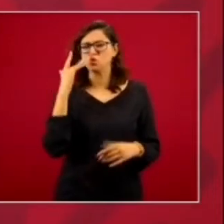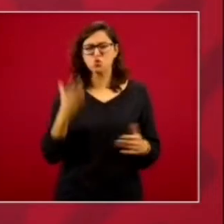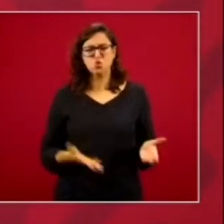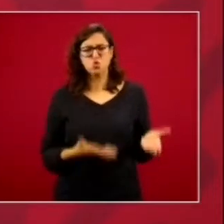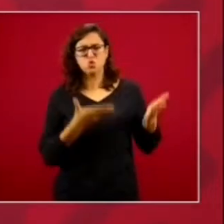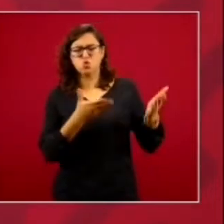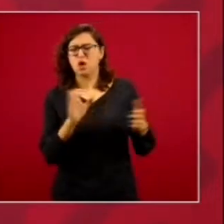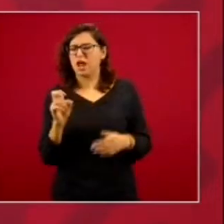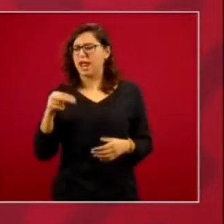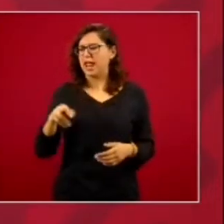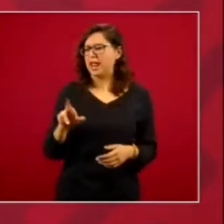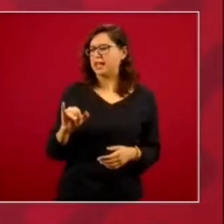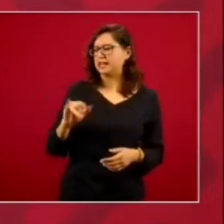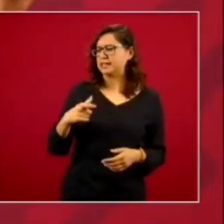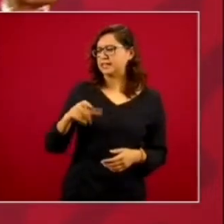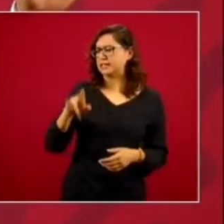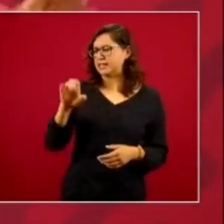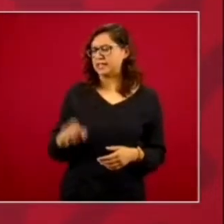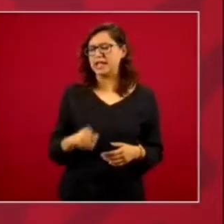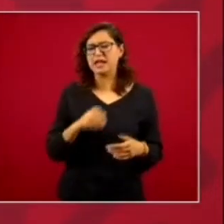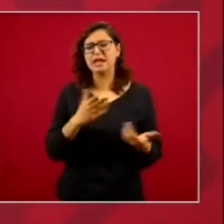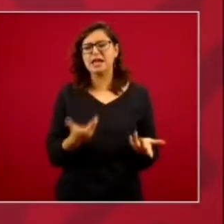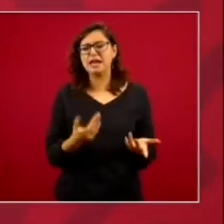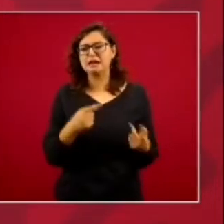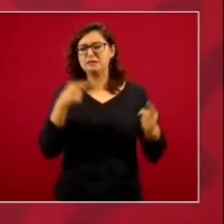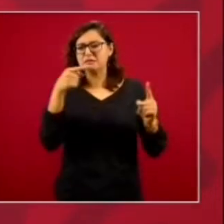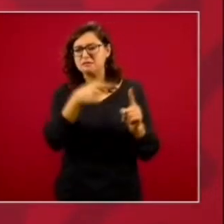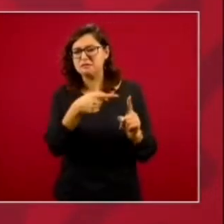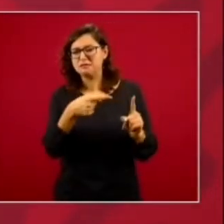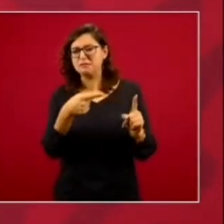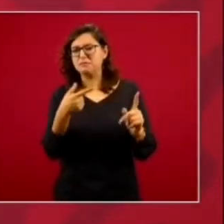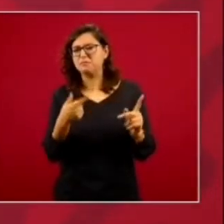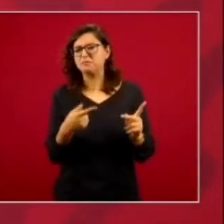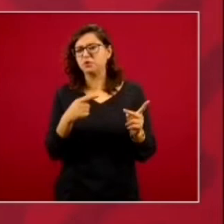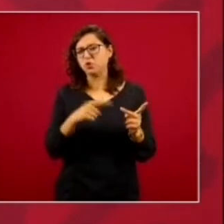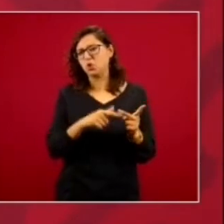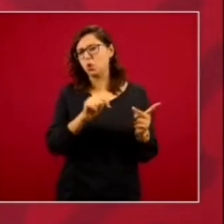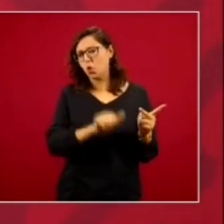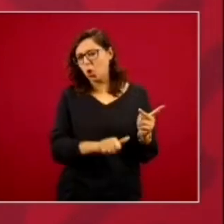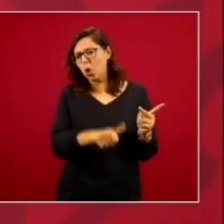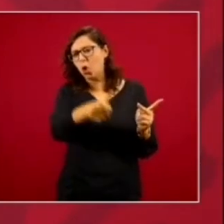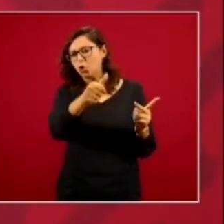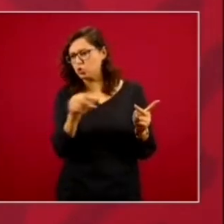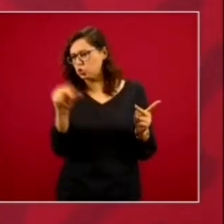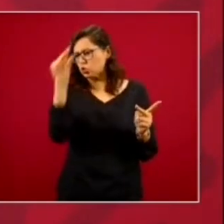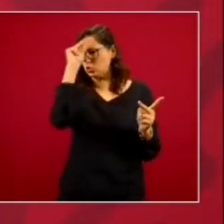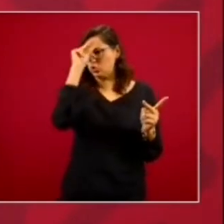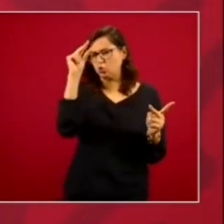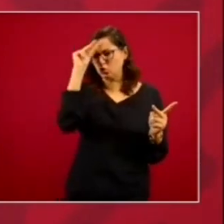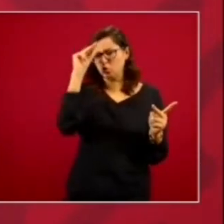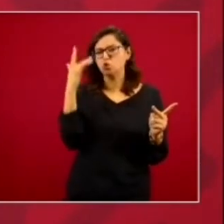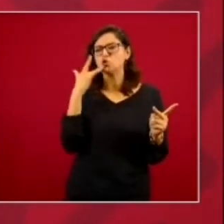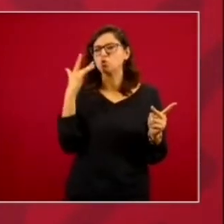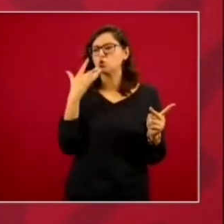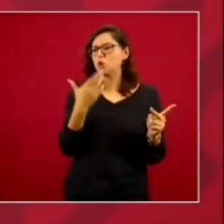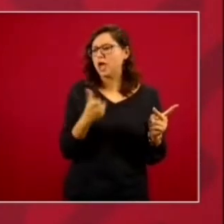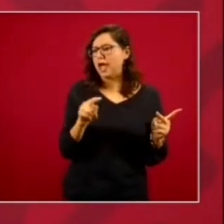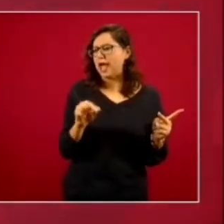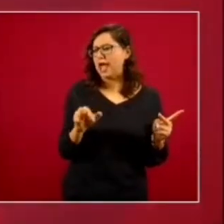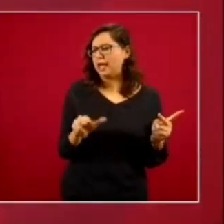Enrique Krause o otro intelectual cuyo nombre es Héctor Aguilar